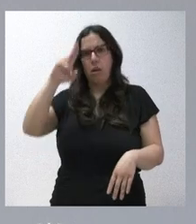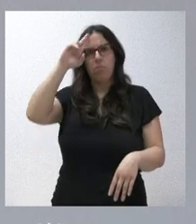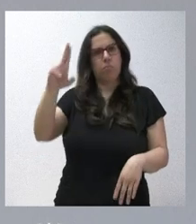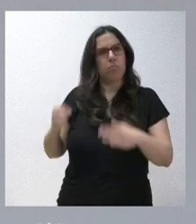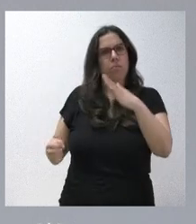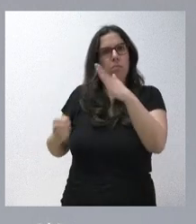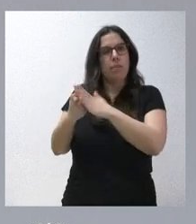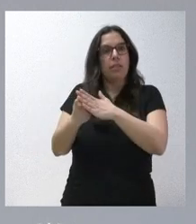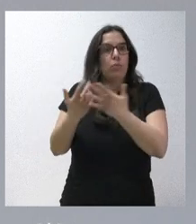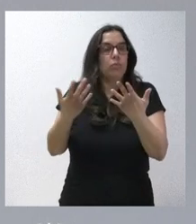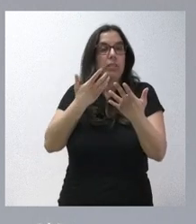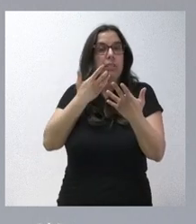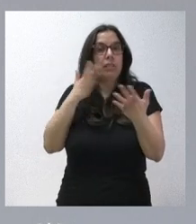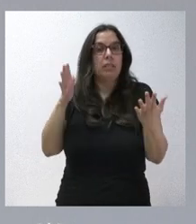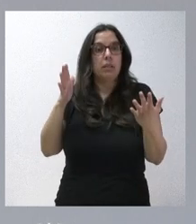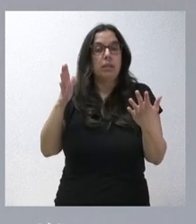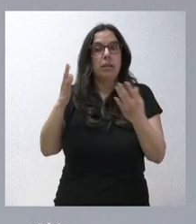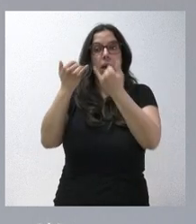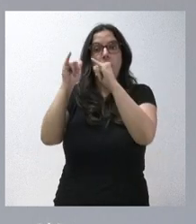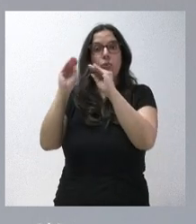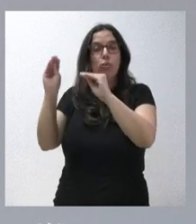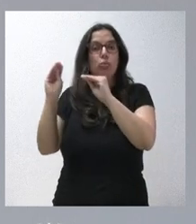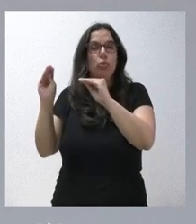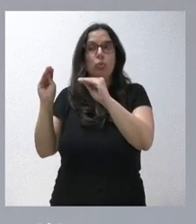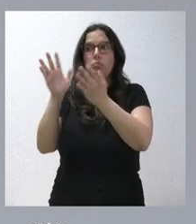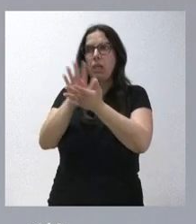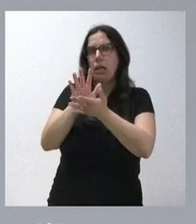esos actos sean